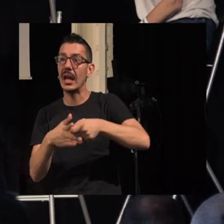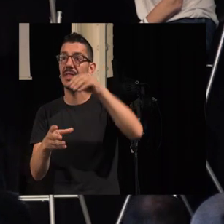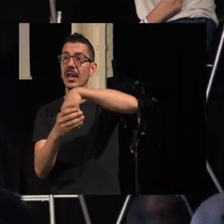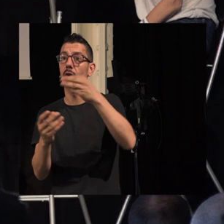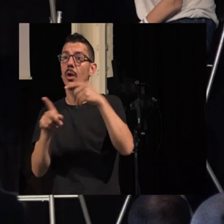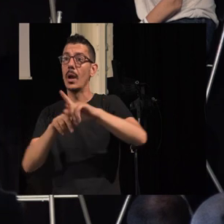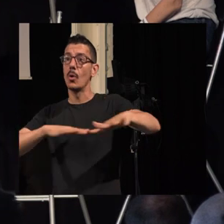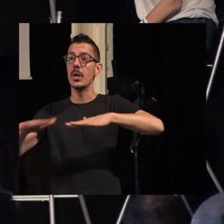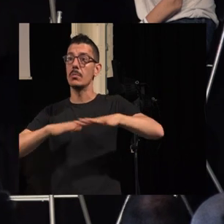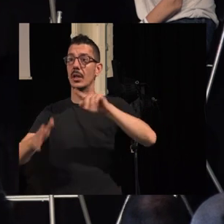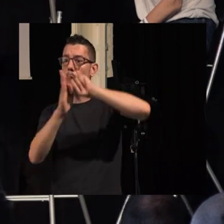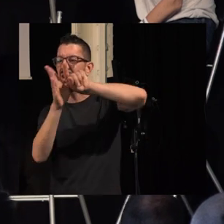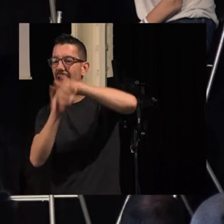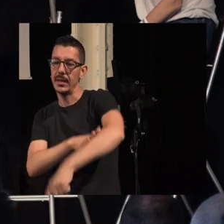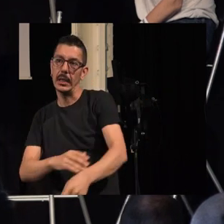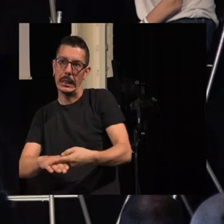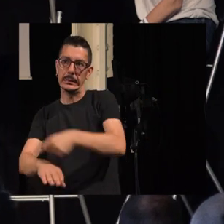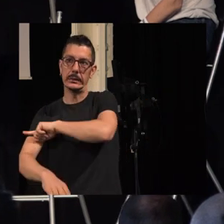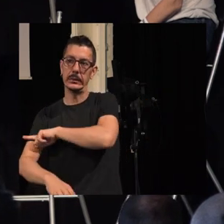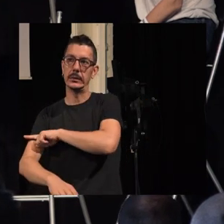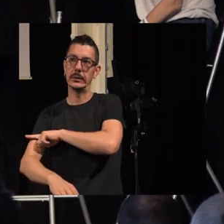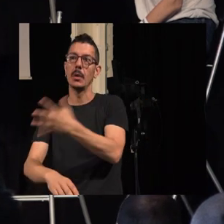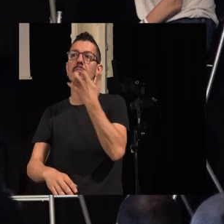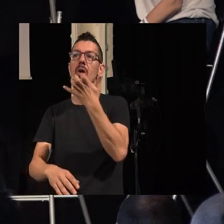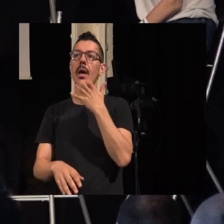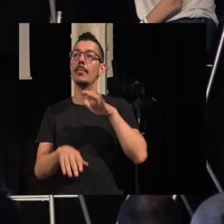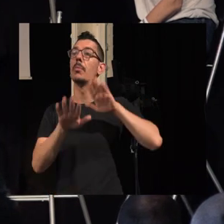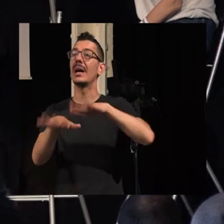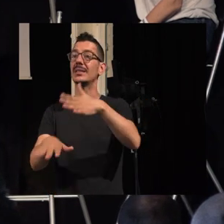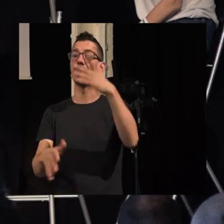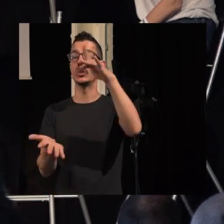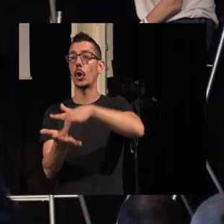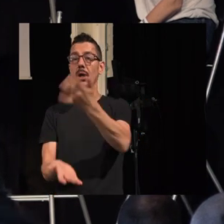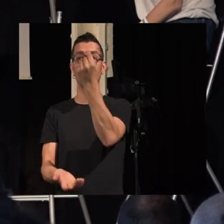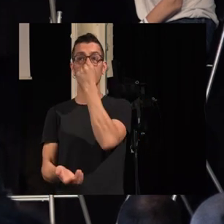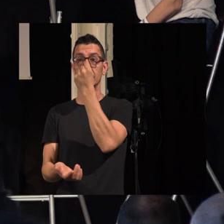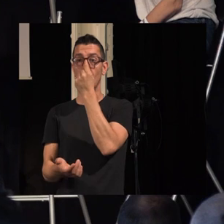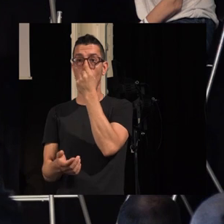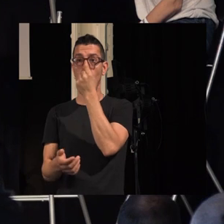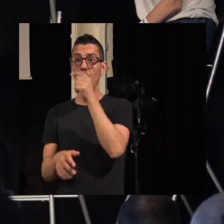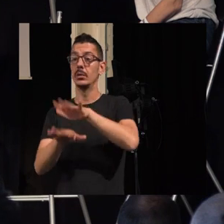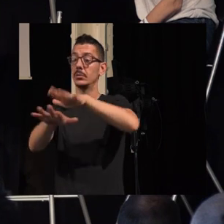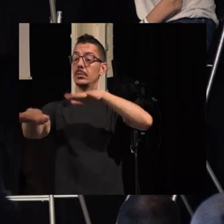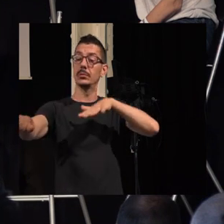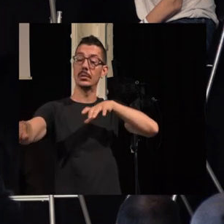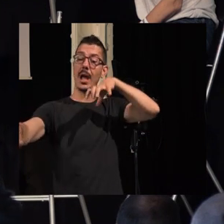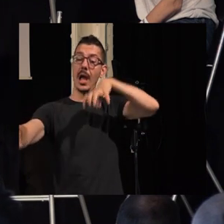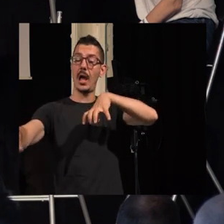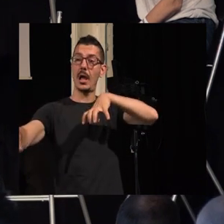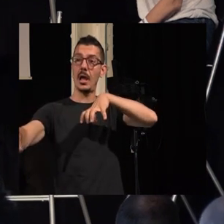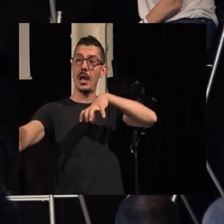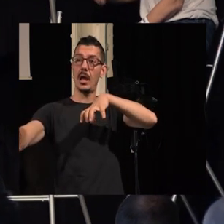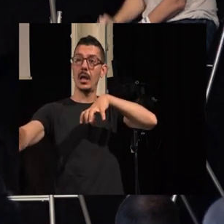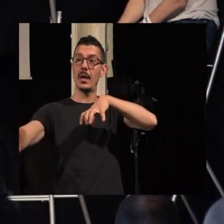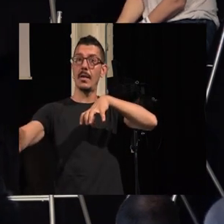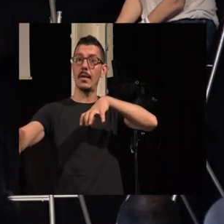el cartel que iba delante del bloque trans en la marcha de Lisboa ponía, no era, era un cartel de una persona, no del